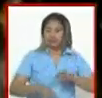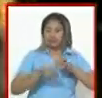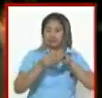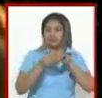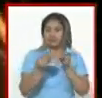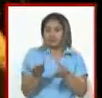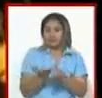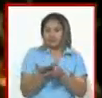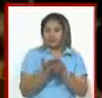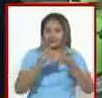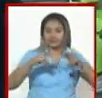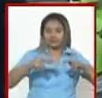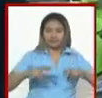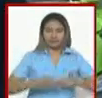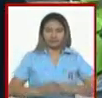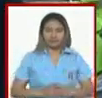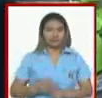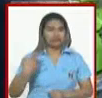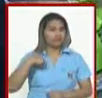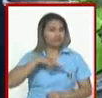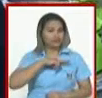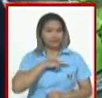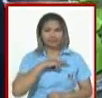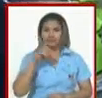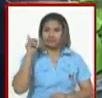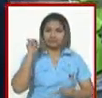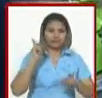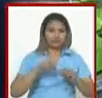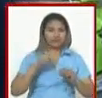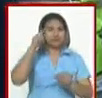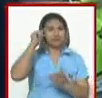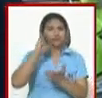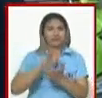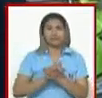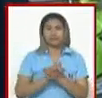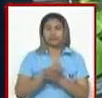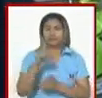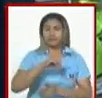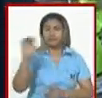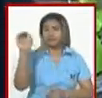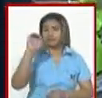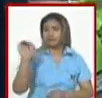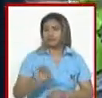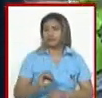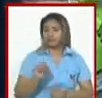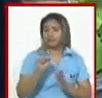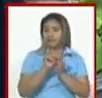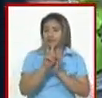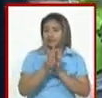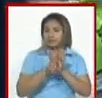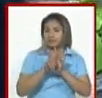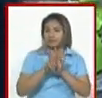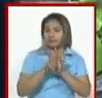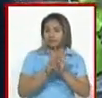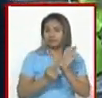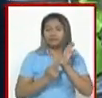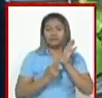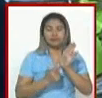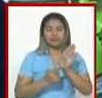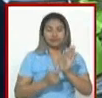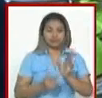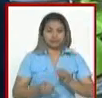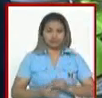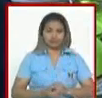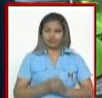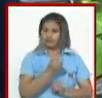en el cuadernillo de investigaciones nosotros no podemos dar credibilidad 100% a un vídeo que presenta